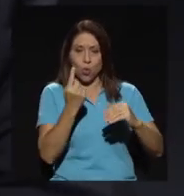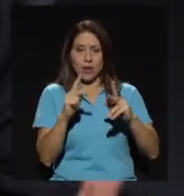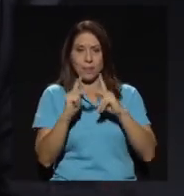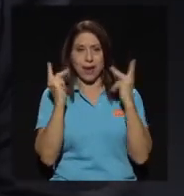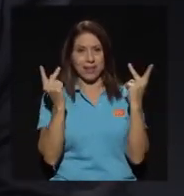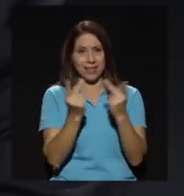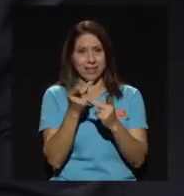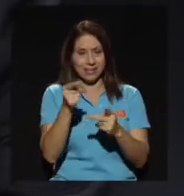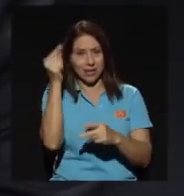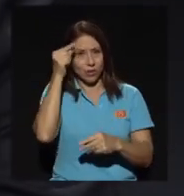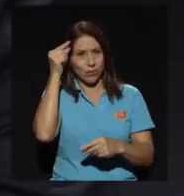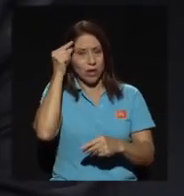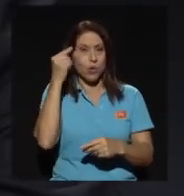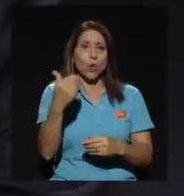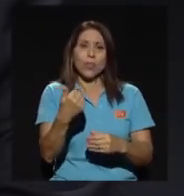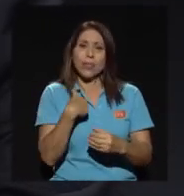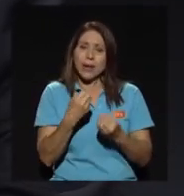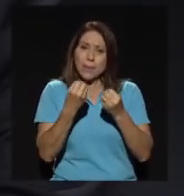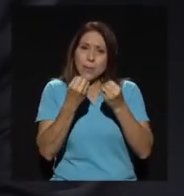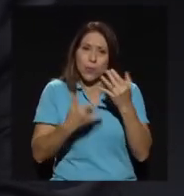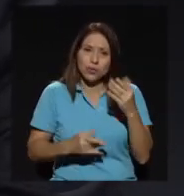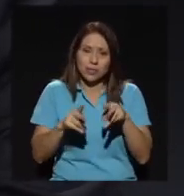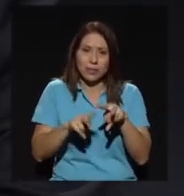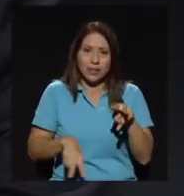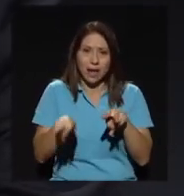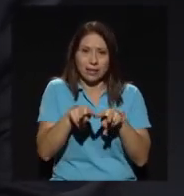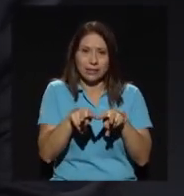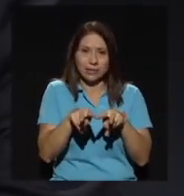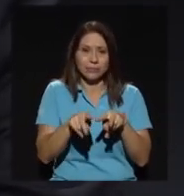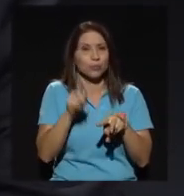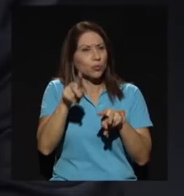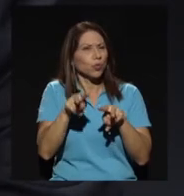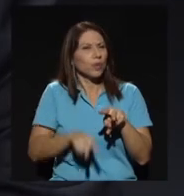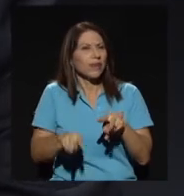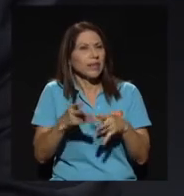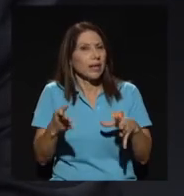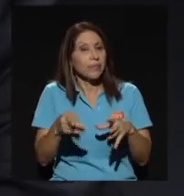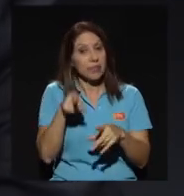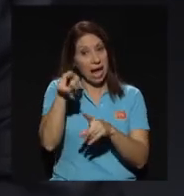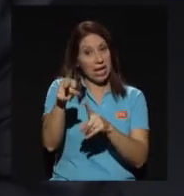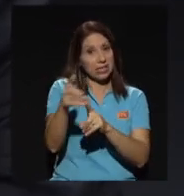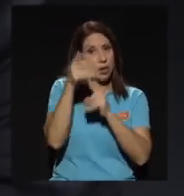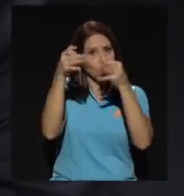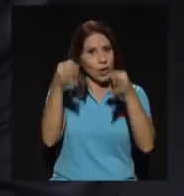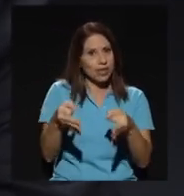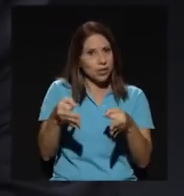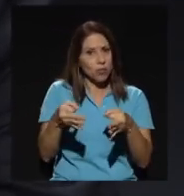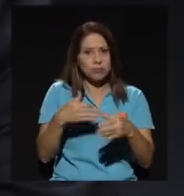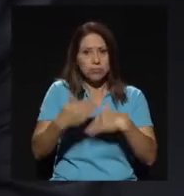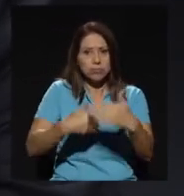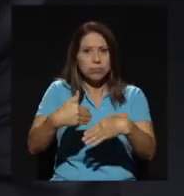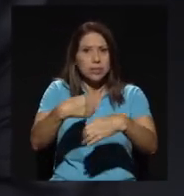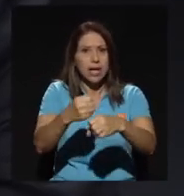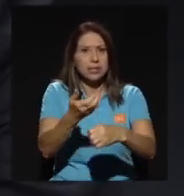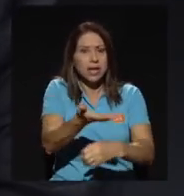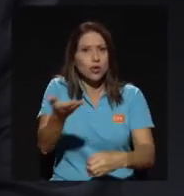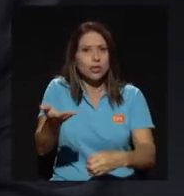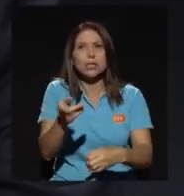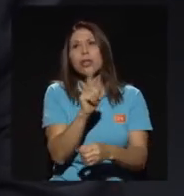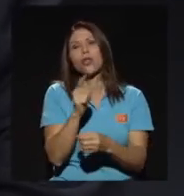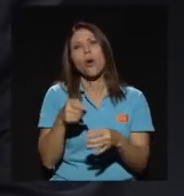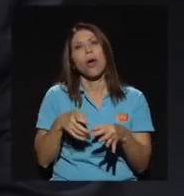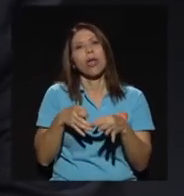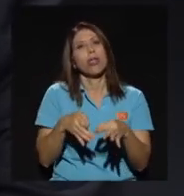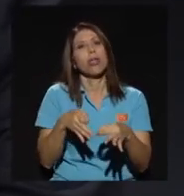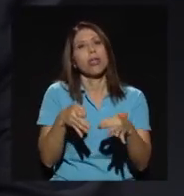tiene muchas ventajas una es que ahí se toma una decisión y después así hacen no hay tanta discusión y eso pues